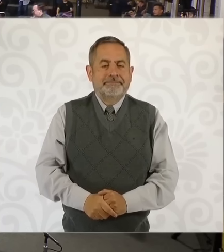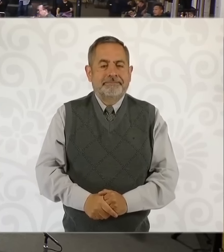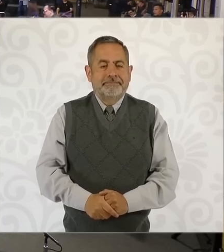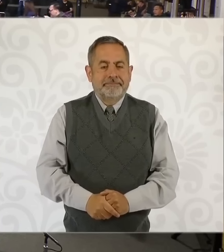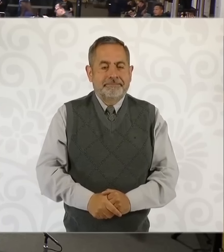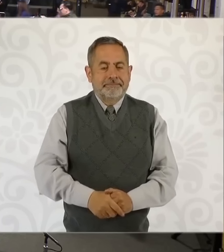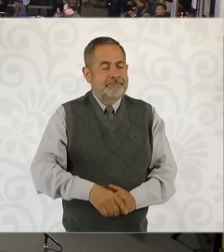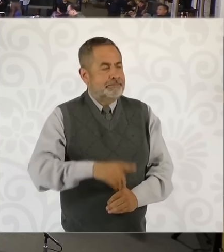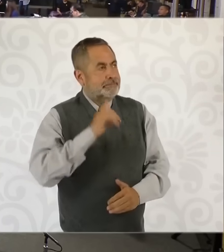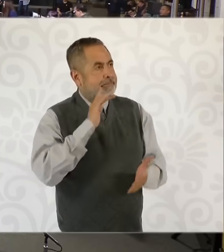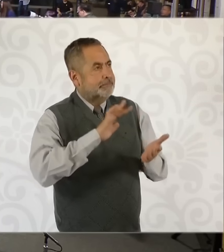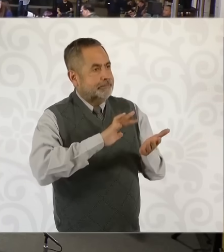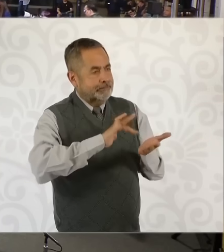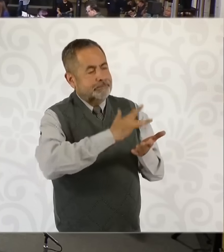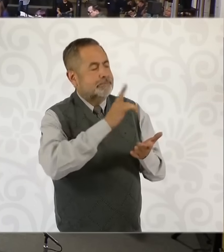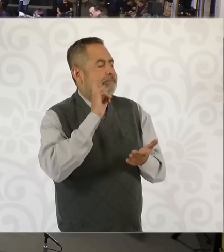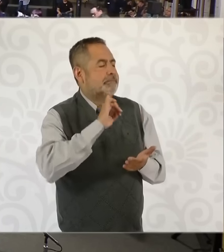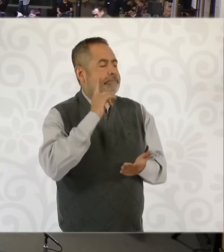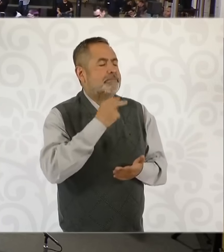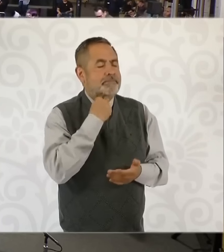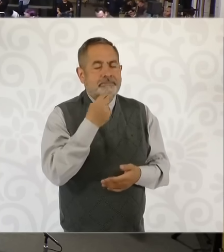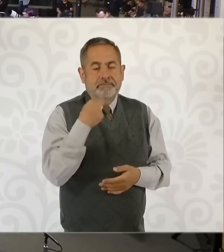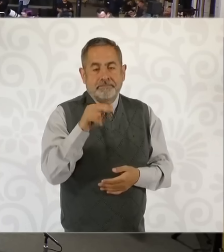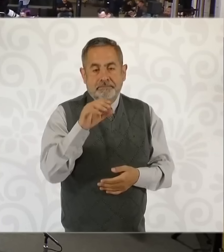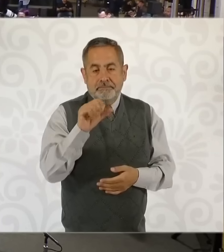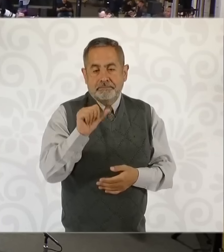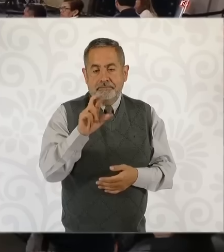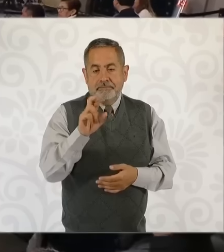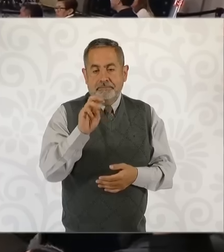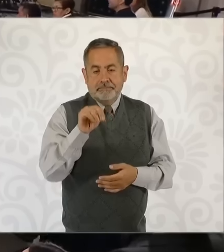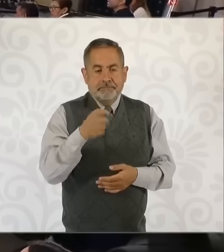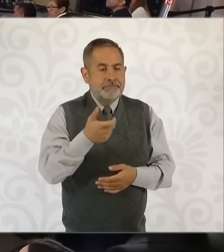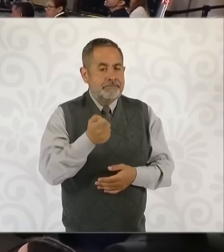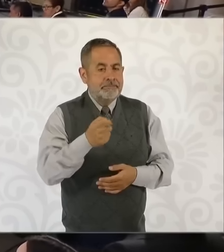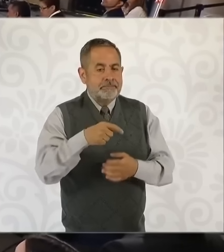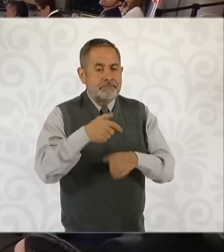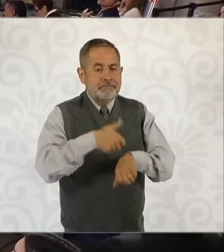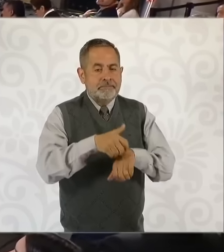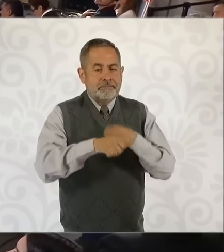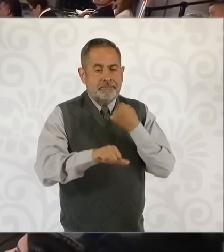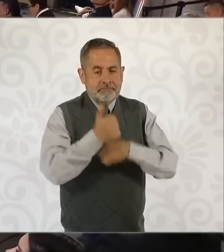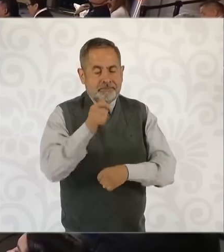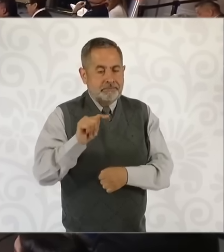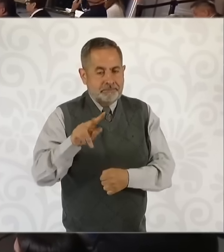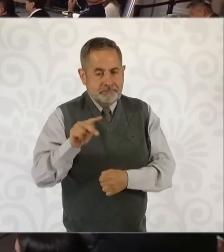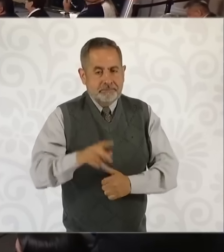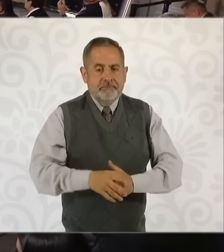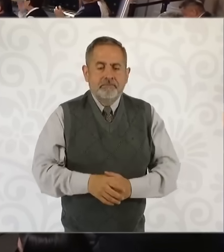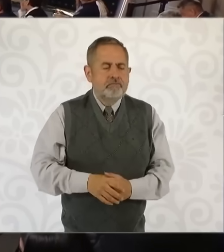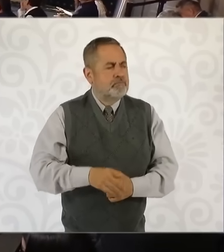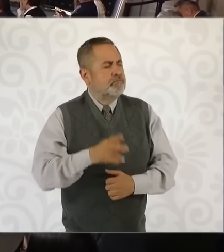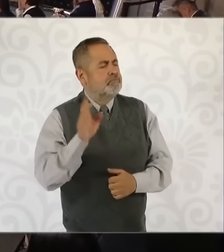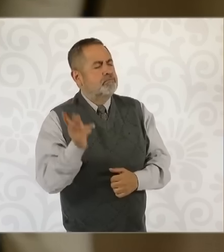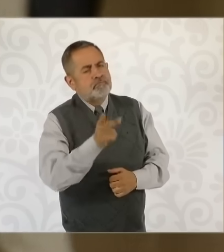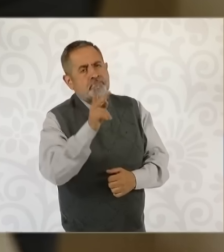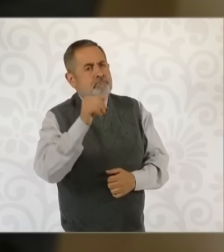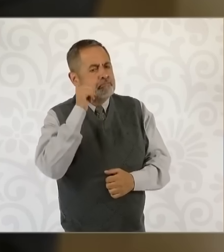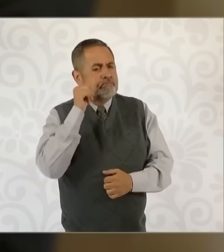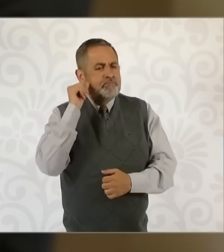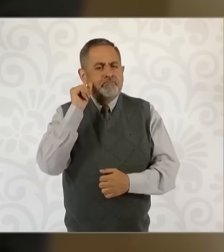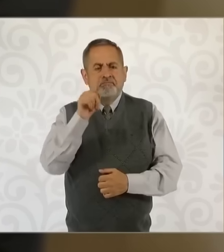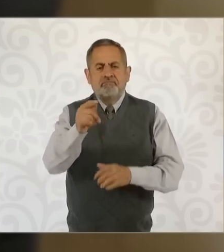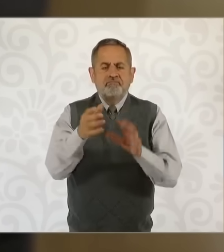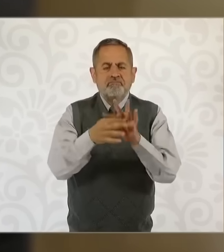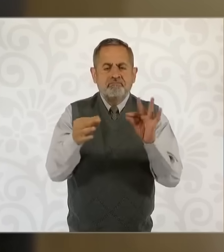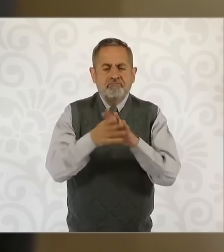Gracias, presidenta. Buenos días. Karen Ballesteros, de Canal 11. Primero, preguntarle en temas de salud. Ayer mencionaba sobre la